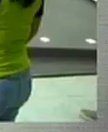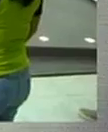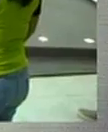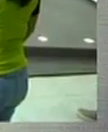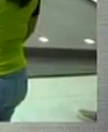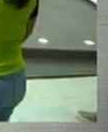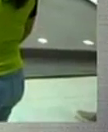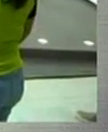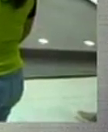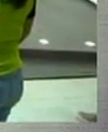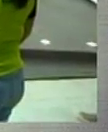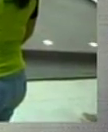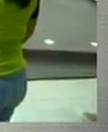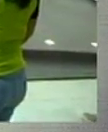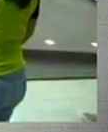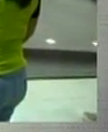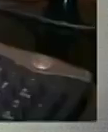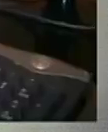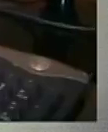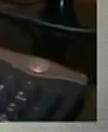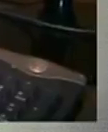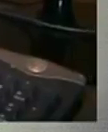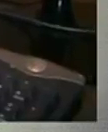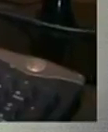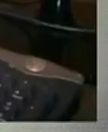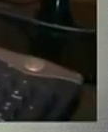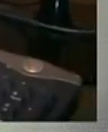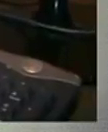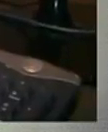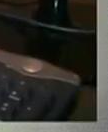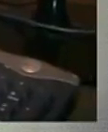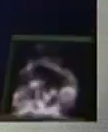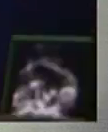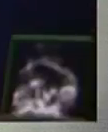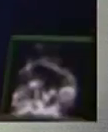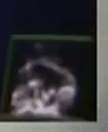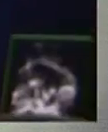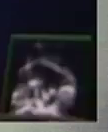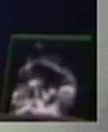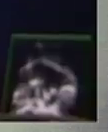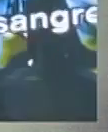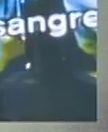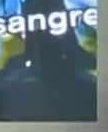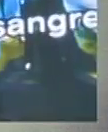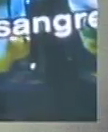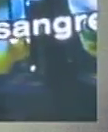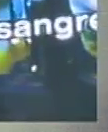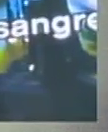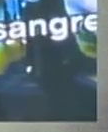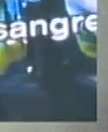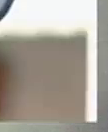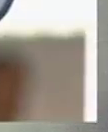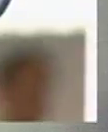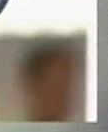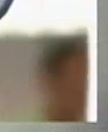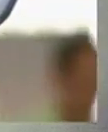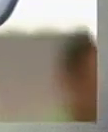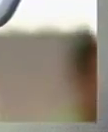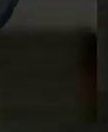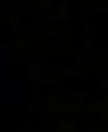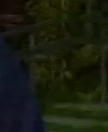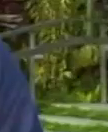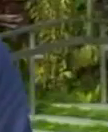auditiva y todos los recursos a los que tiene acceso en el canal público Teleantioquia, que es un canal que tiene que brindarles herramientas a toda la